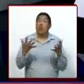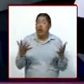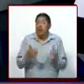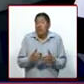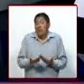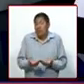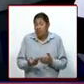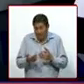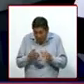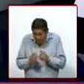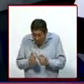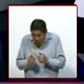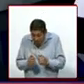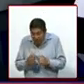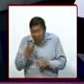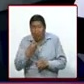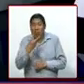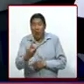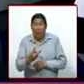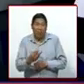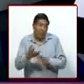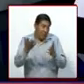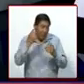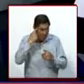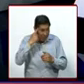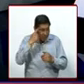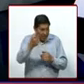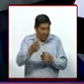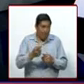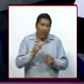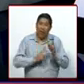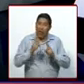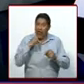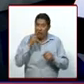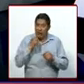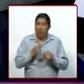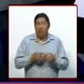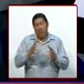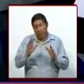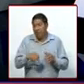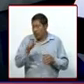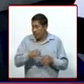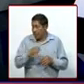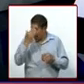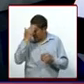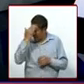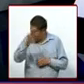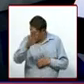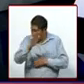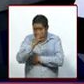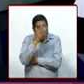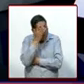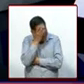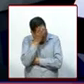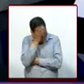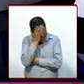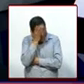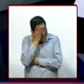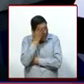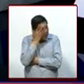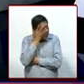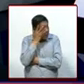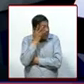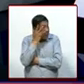vez, aunque sea escuchar una voz. Imagínate, no sé, cada vez me sorprende algo. Más todo aquello, ¿no? Sí, no sé, yo creo que sí debe